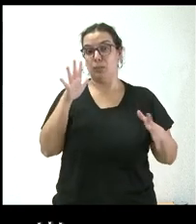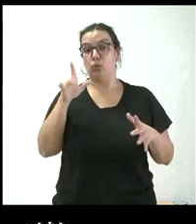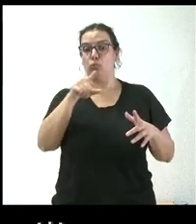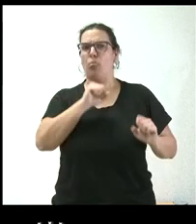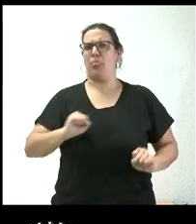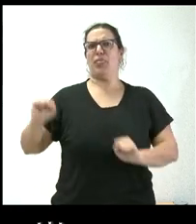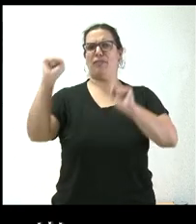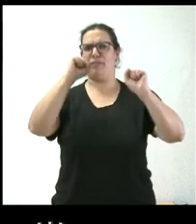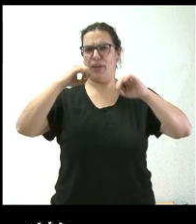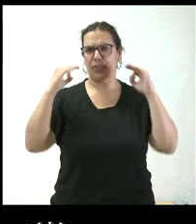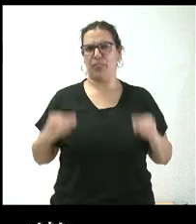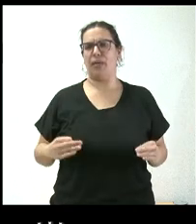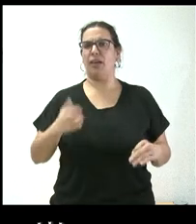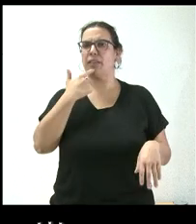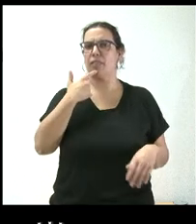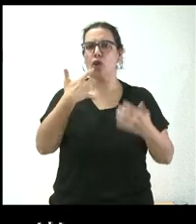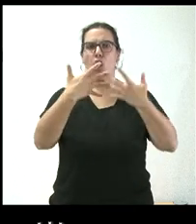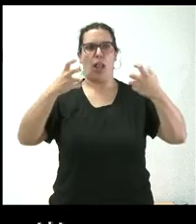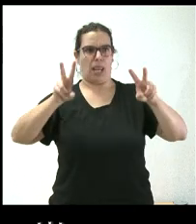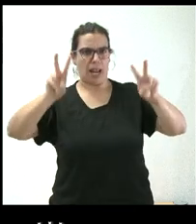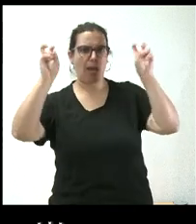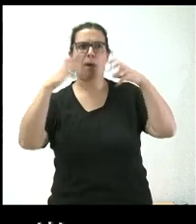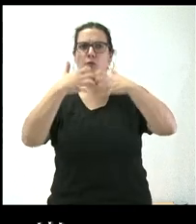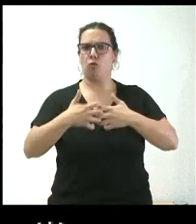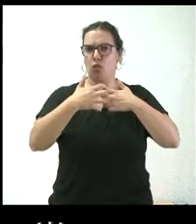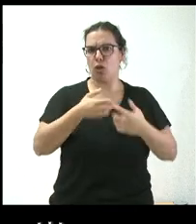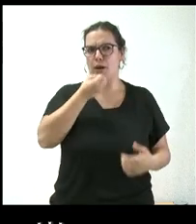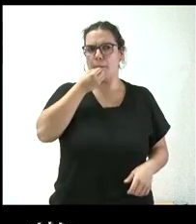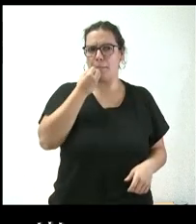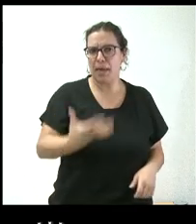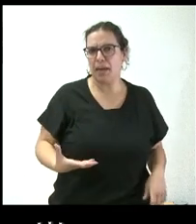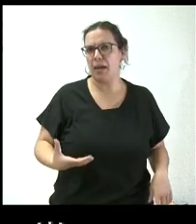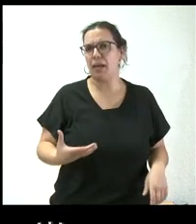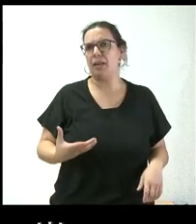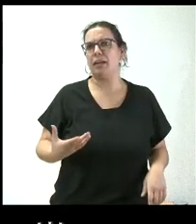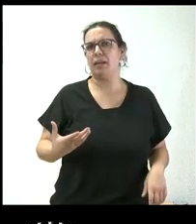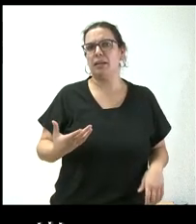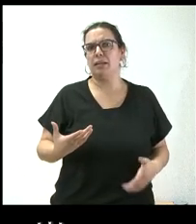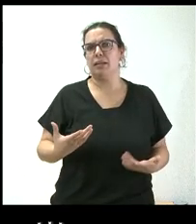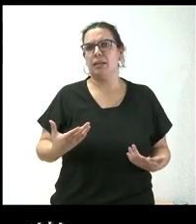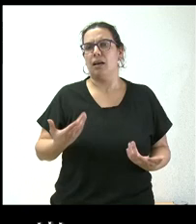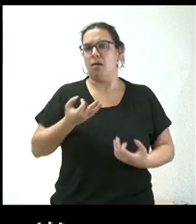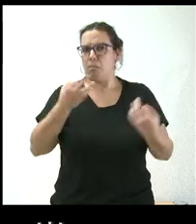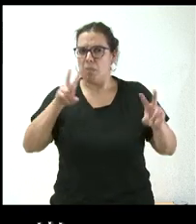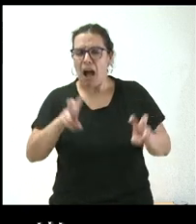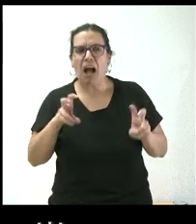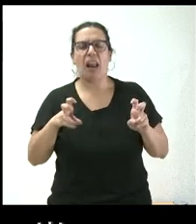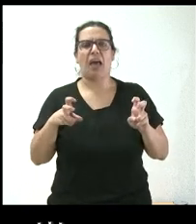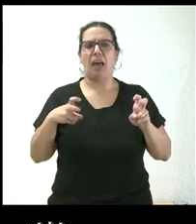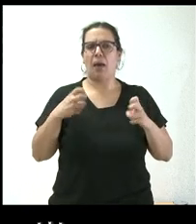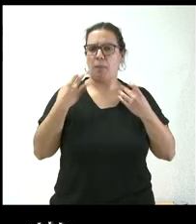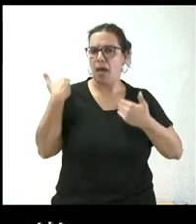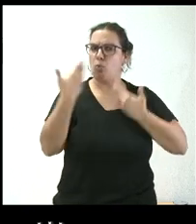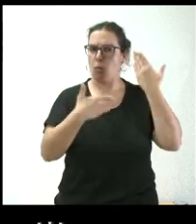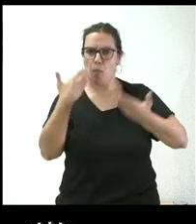logo de que perdón el lema estaba funcionando de manera correcta que estaba funcionando muy bien